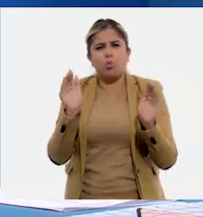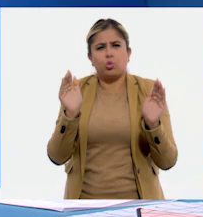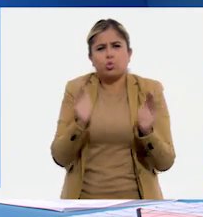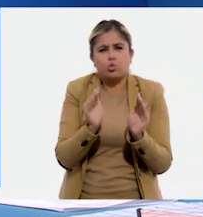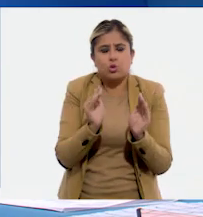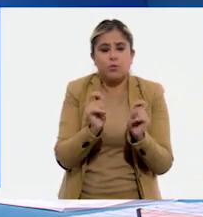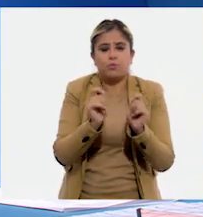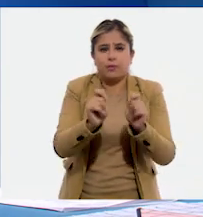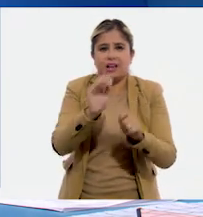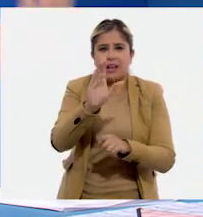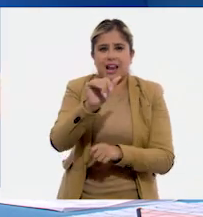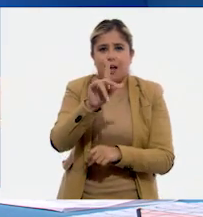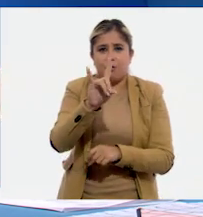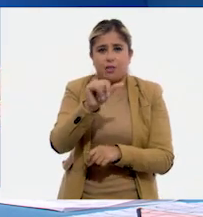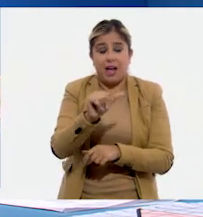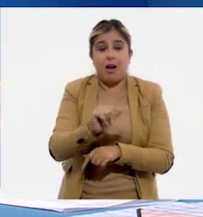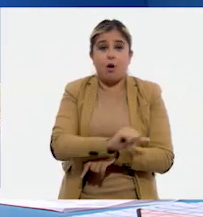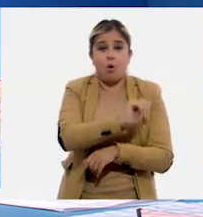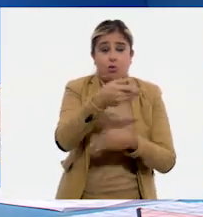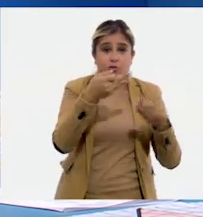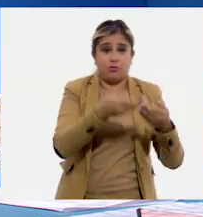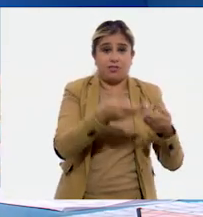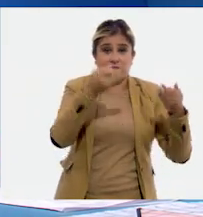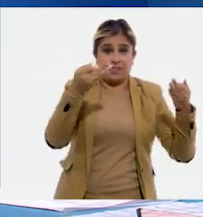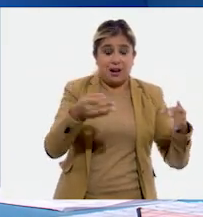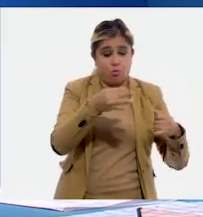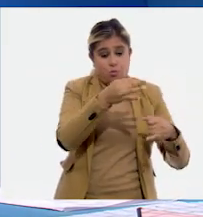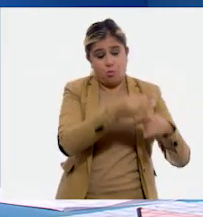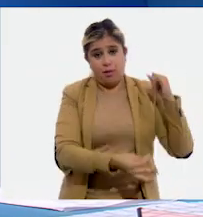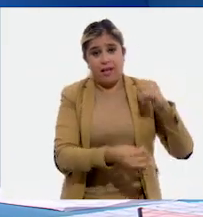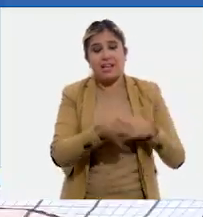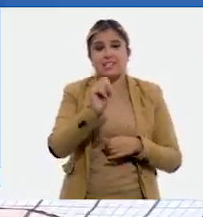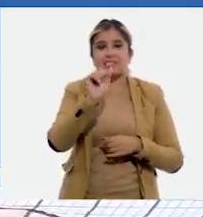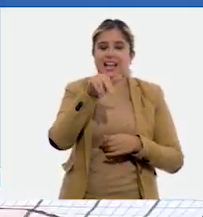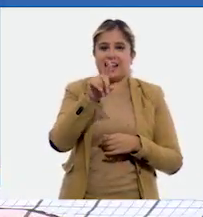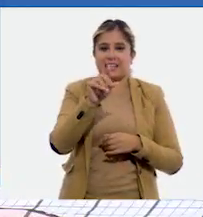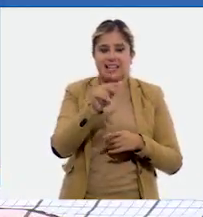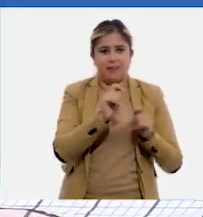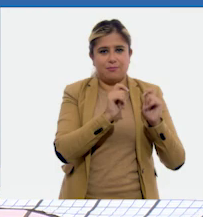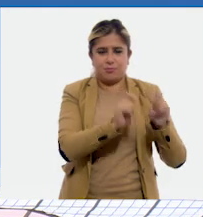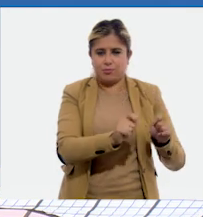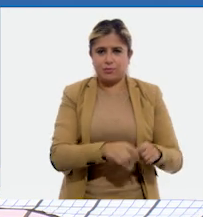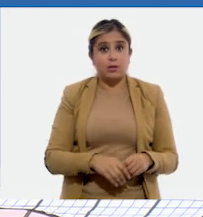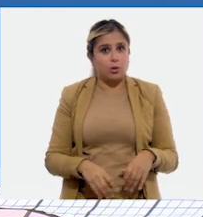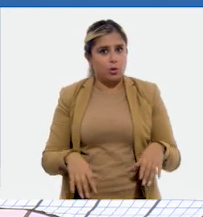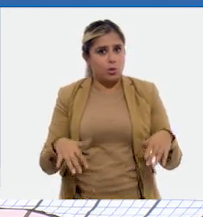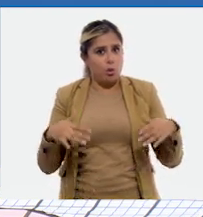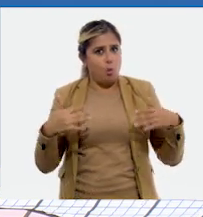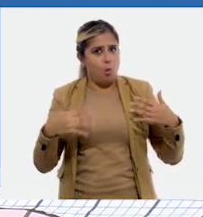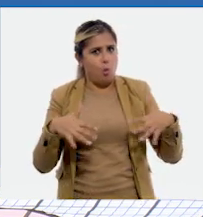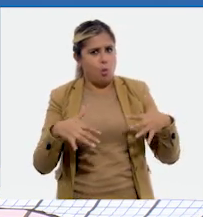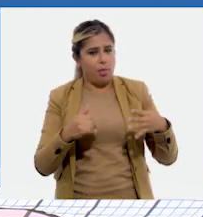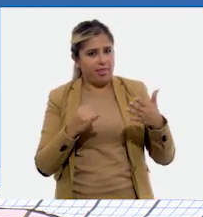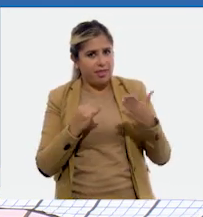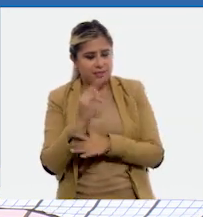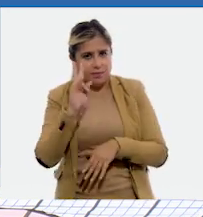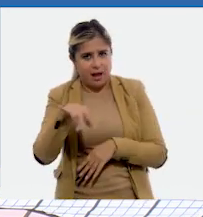a Claudia y el otro terreno que sobra a Sandra. ¡Uy, qué decisión tan interesante!